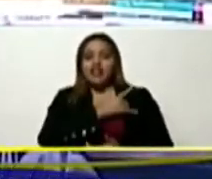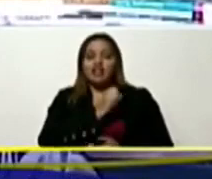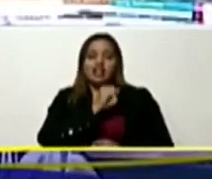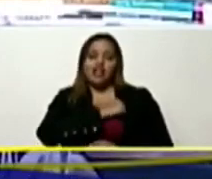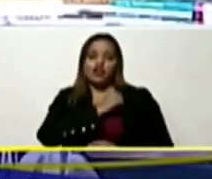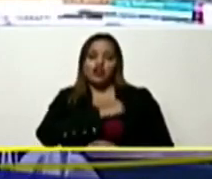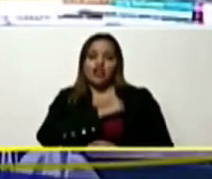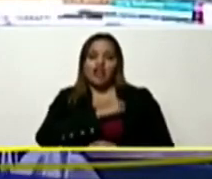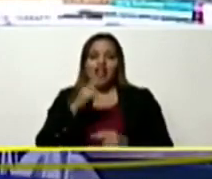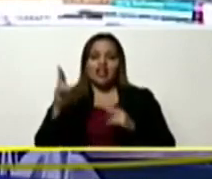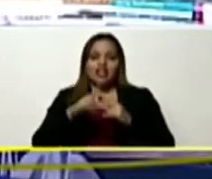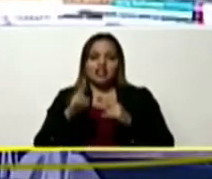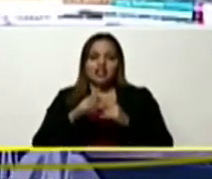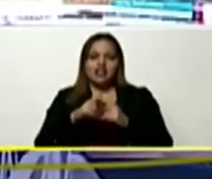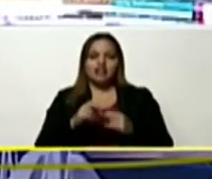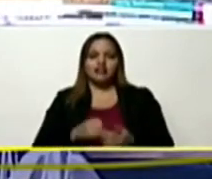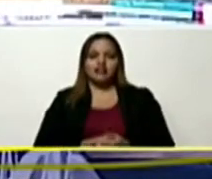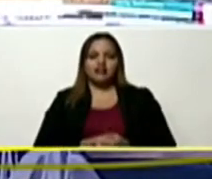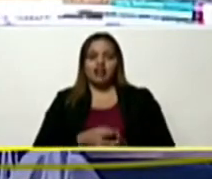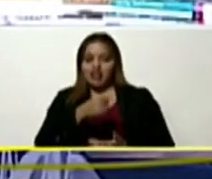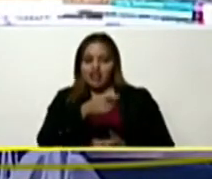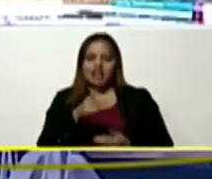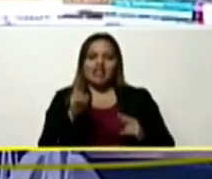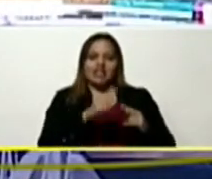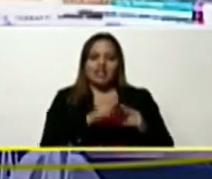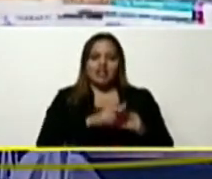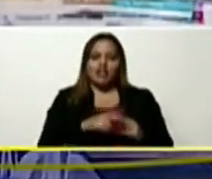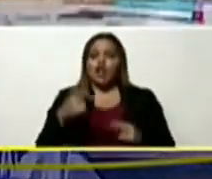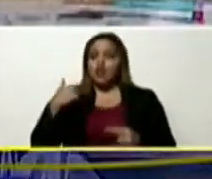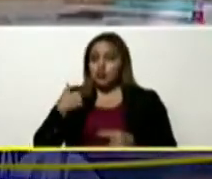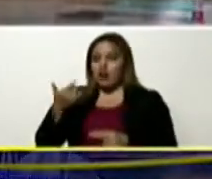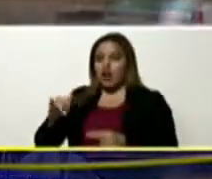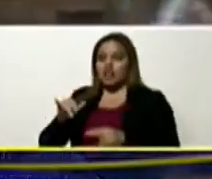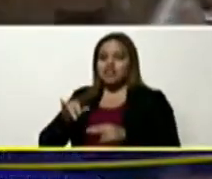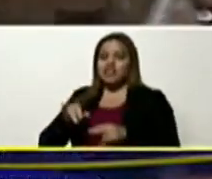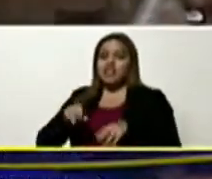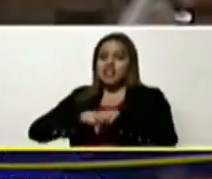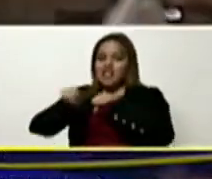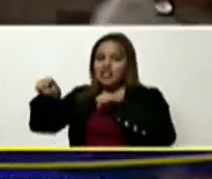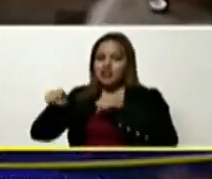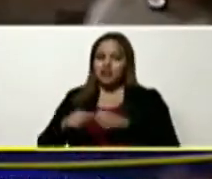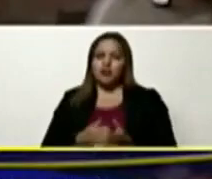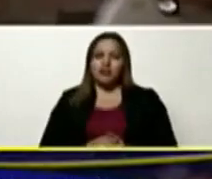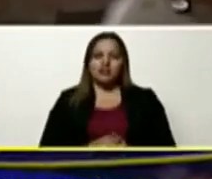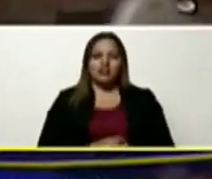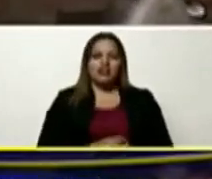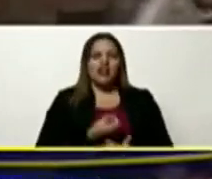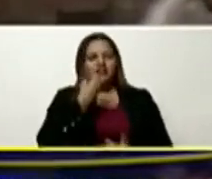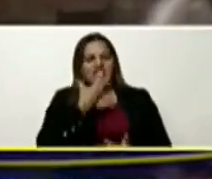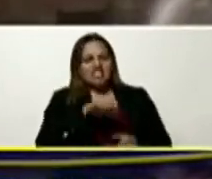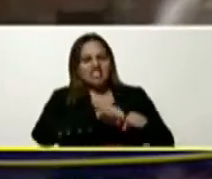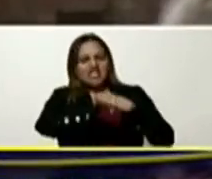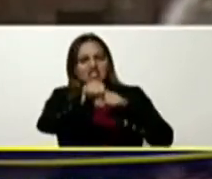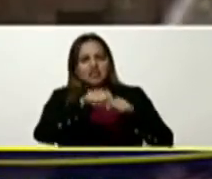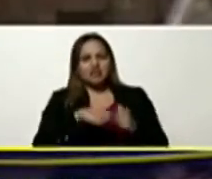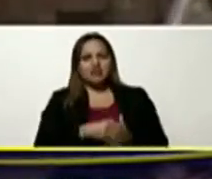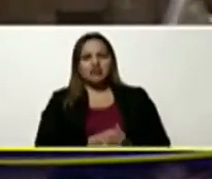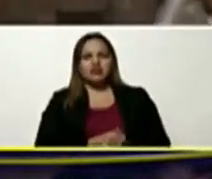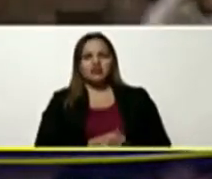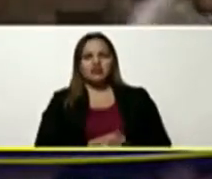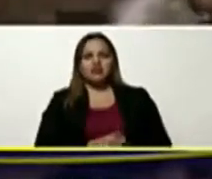Táchira, tachirense. Soy de San Cristóbal, presidente. San Cristóbal, sí, sí. La bella San Cristóbal, pues. Y